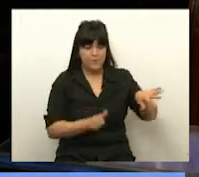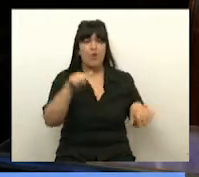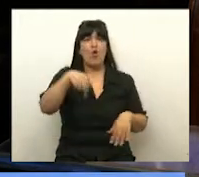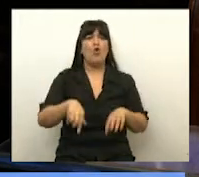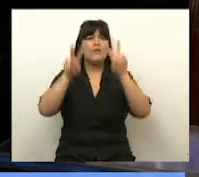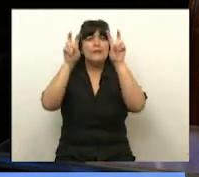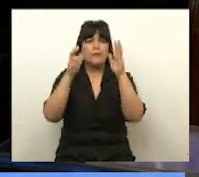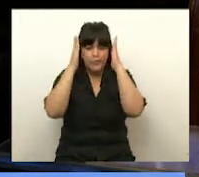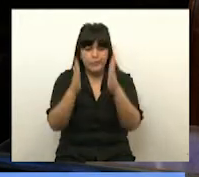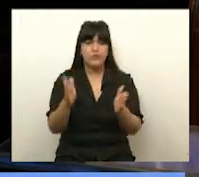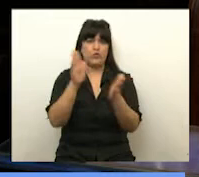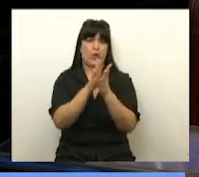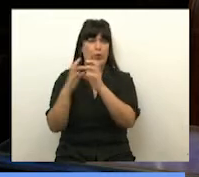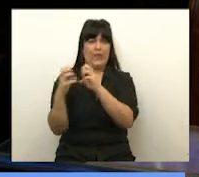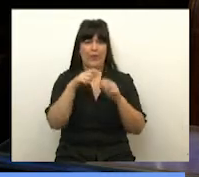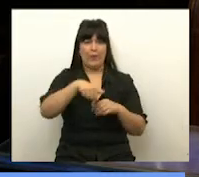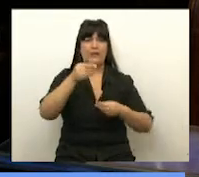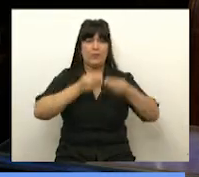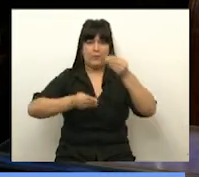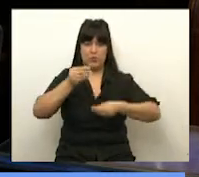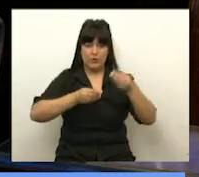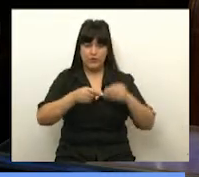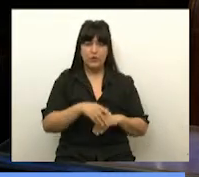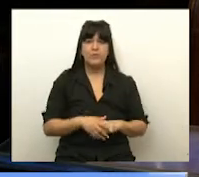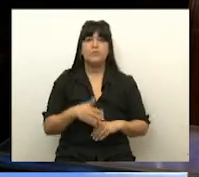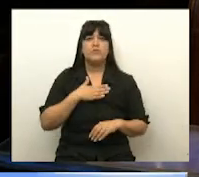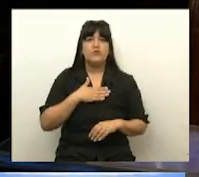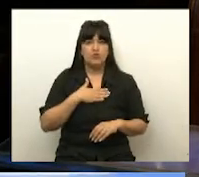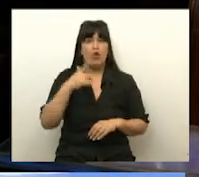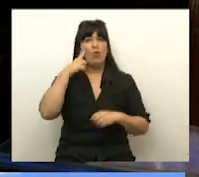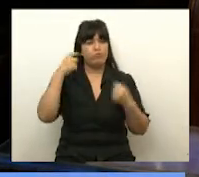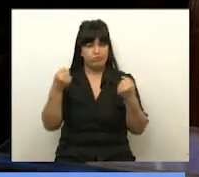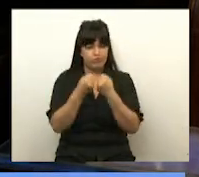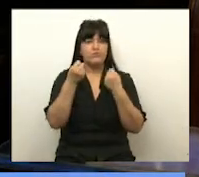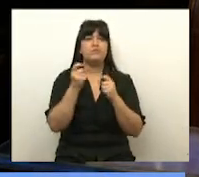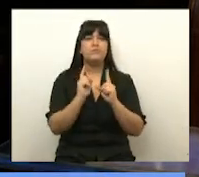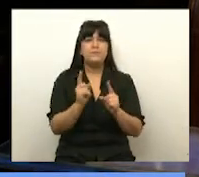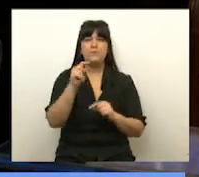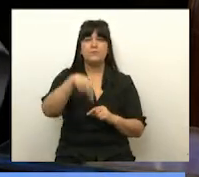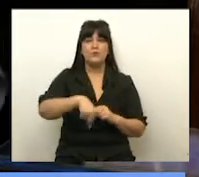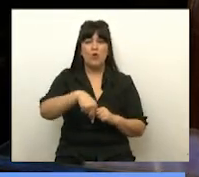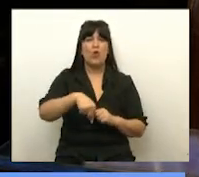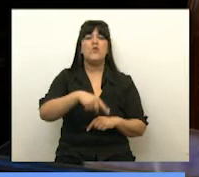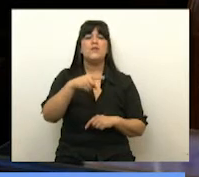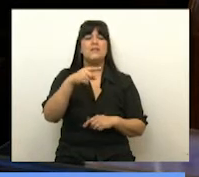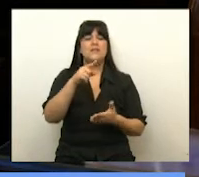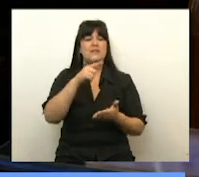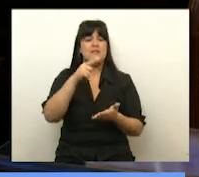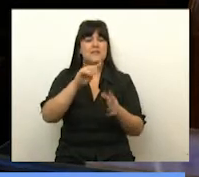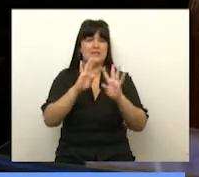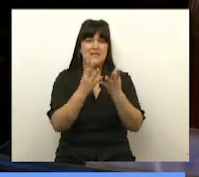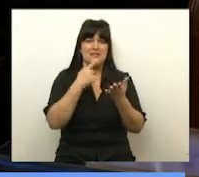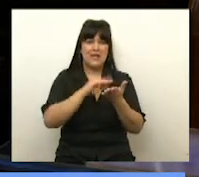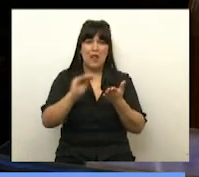es el debate de este presupuesto. Yo coincido con lo que decía hoy el senador Páez. Lamentamos nosotros no